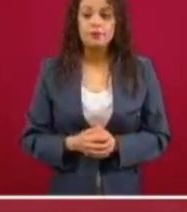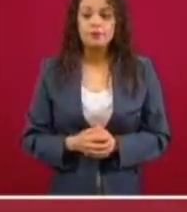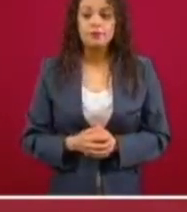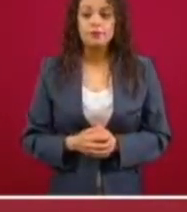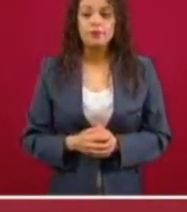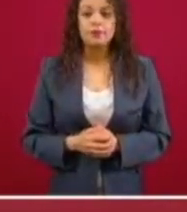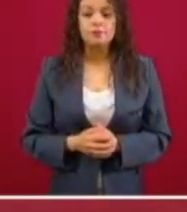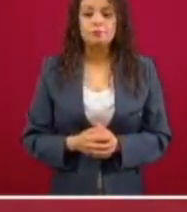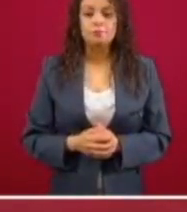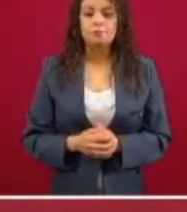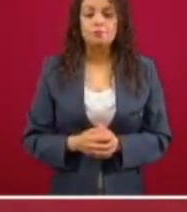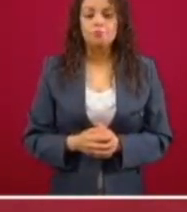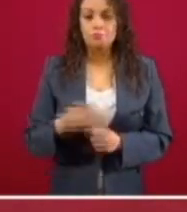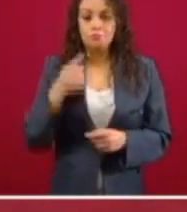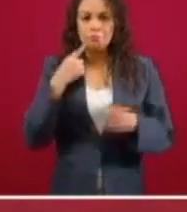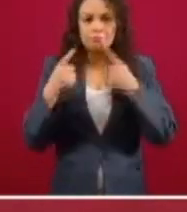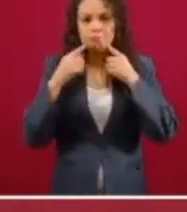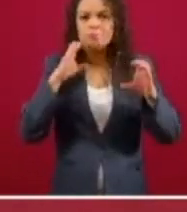la misma edad.